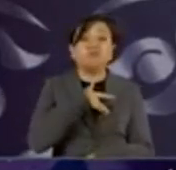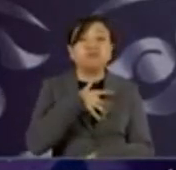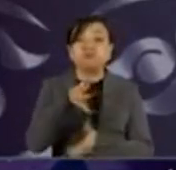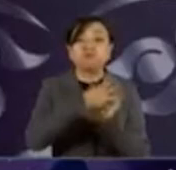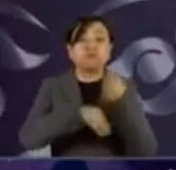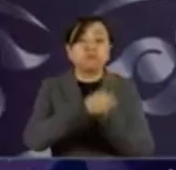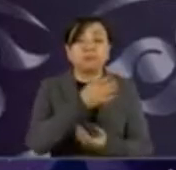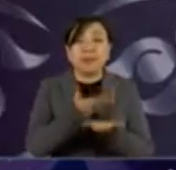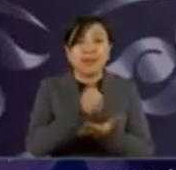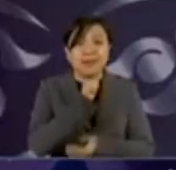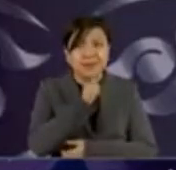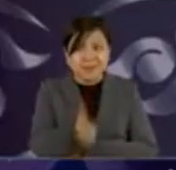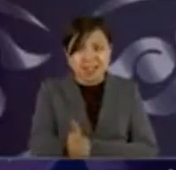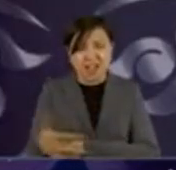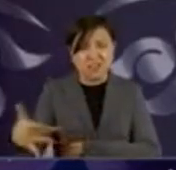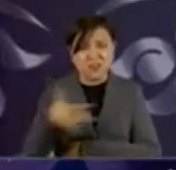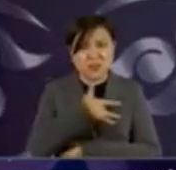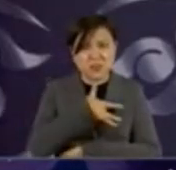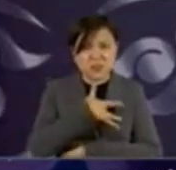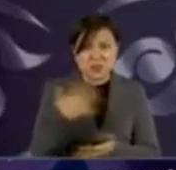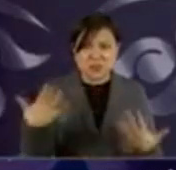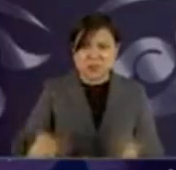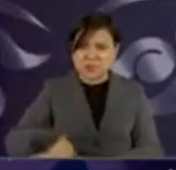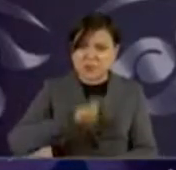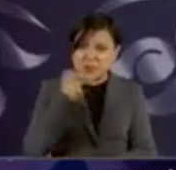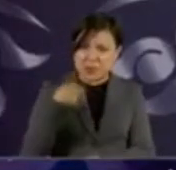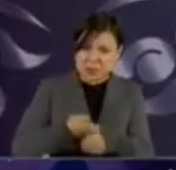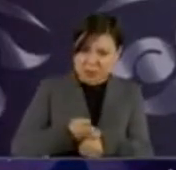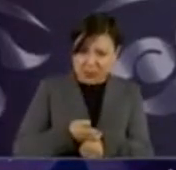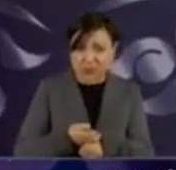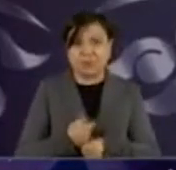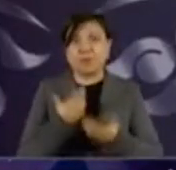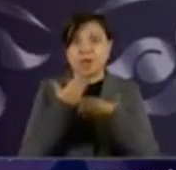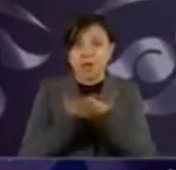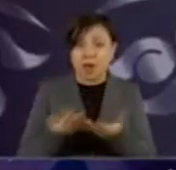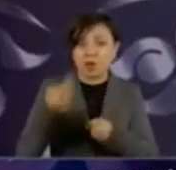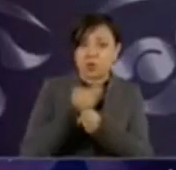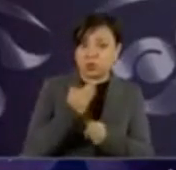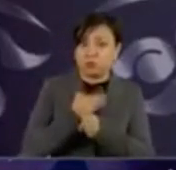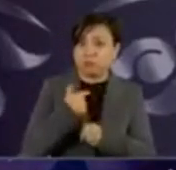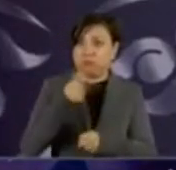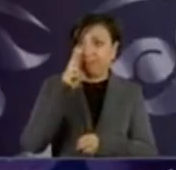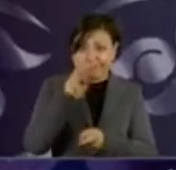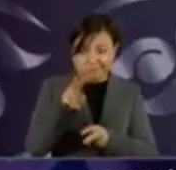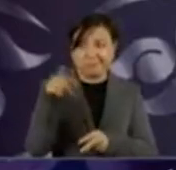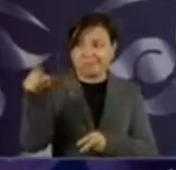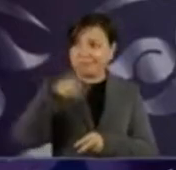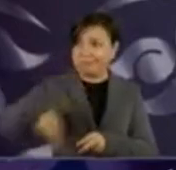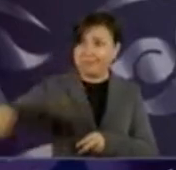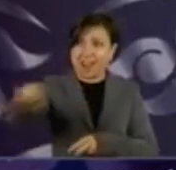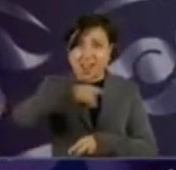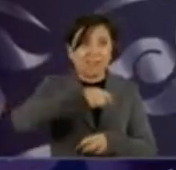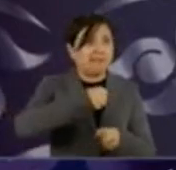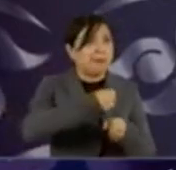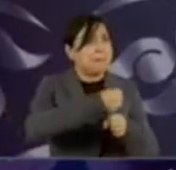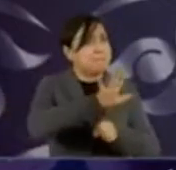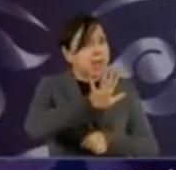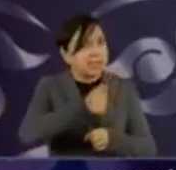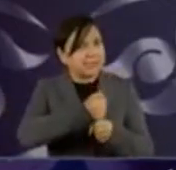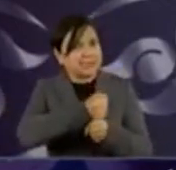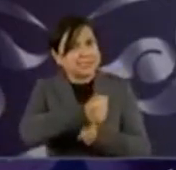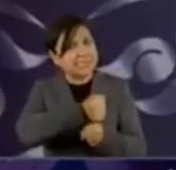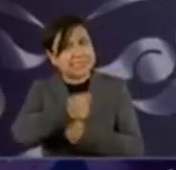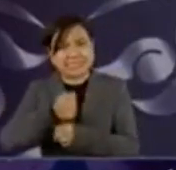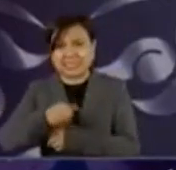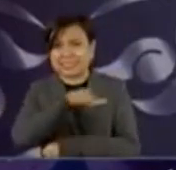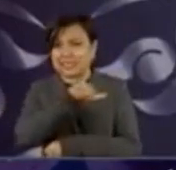proponiendo, pues, es que ante el atropello que hacen a los ciudadanos de este país, se